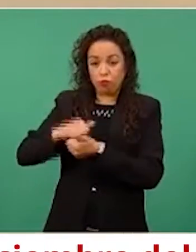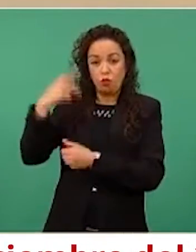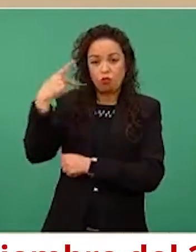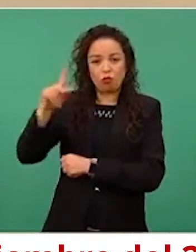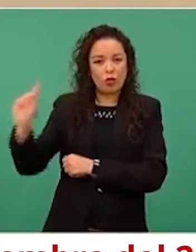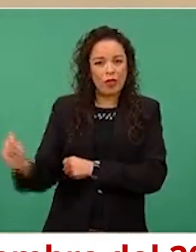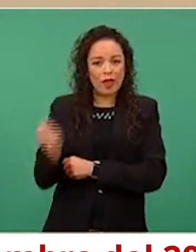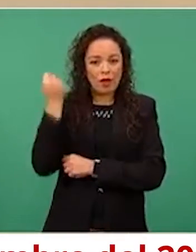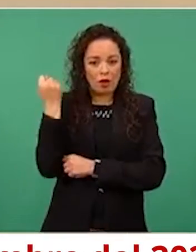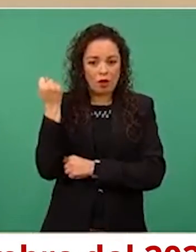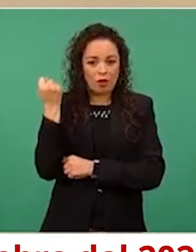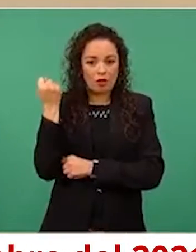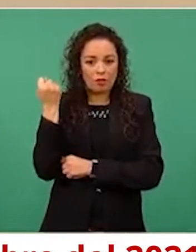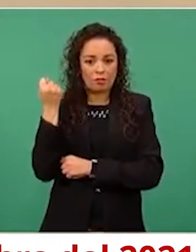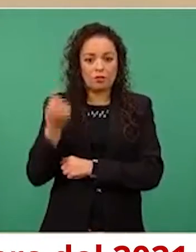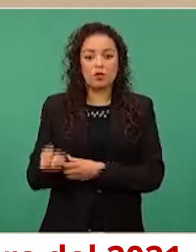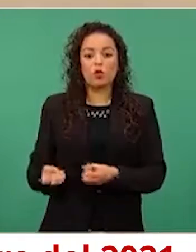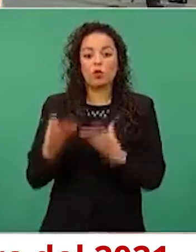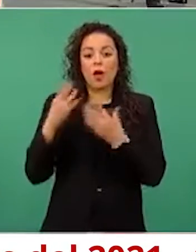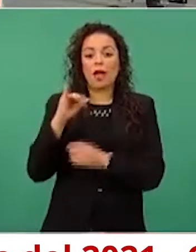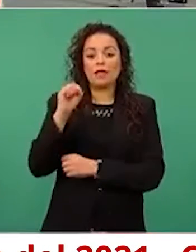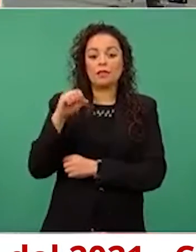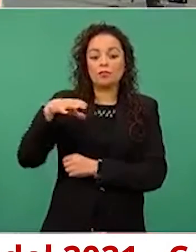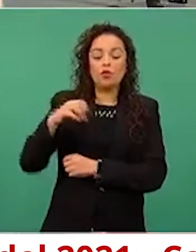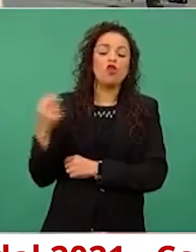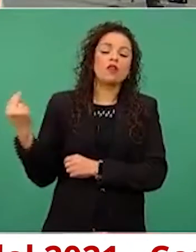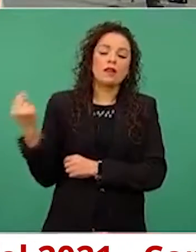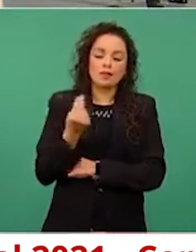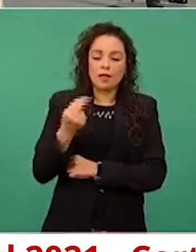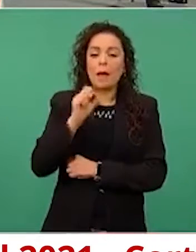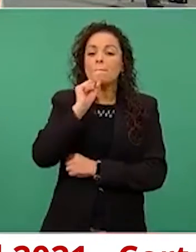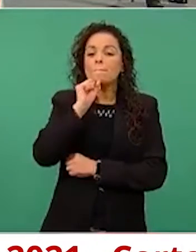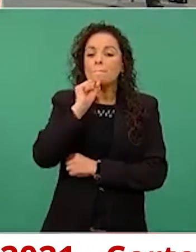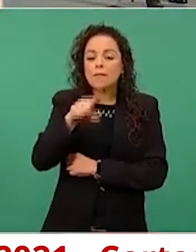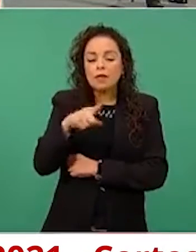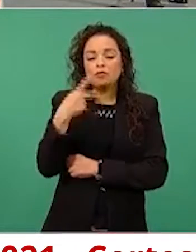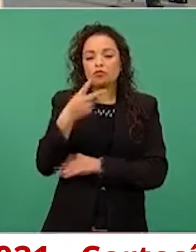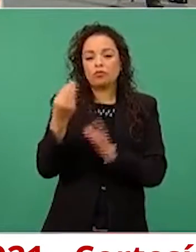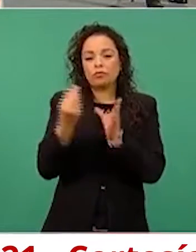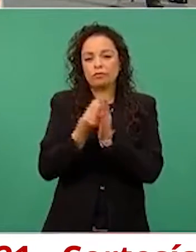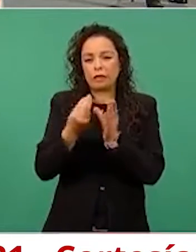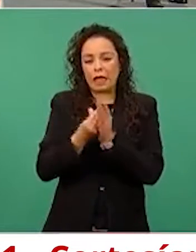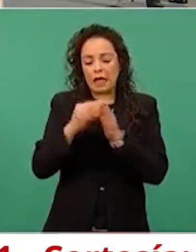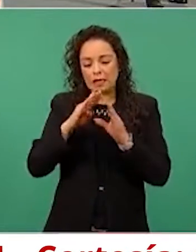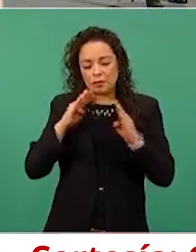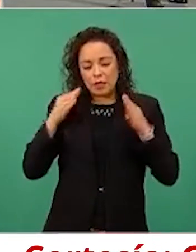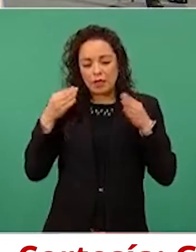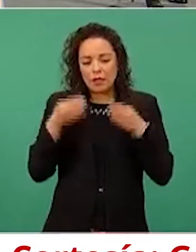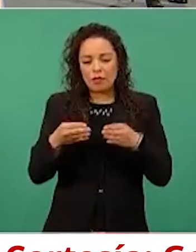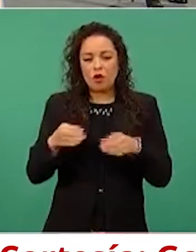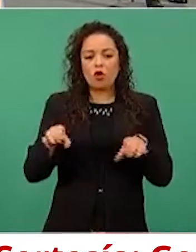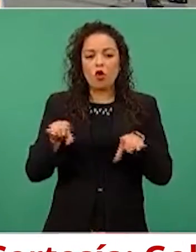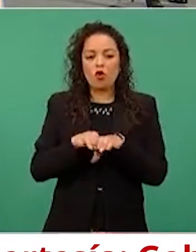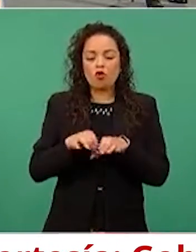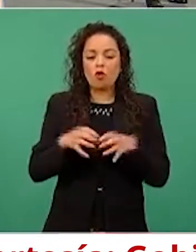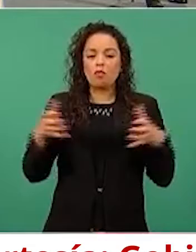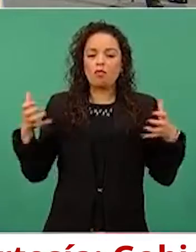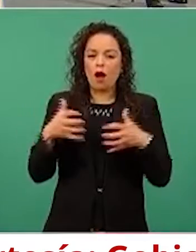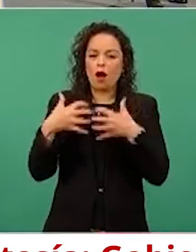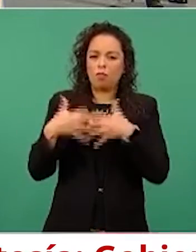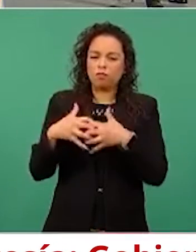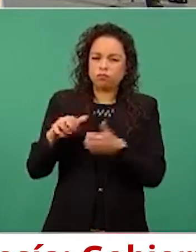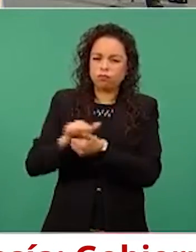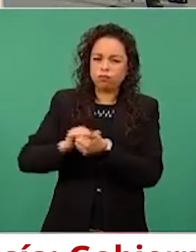crudo istmo se necesita de acuerdo también a la especificación para procesar un promedio